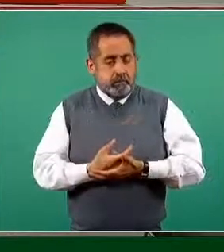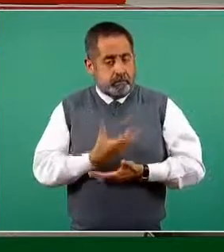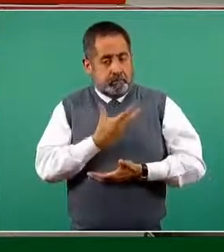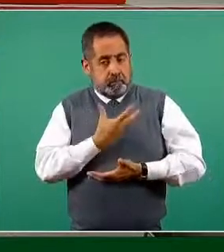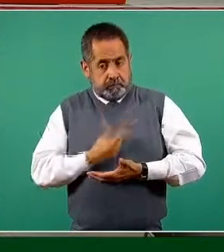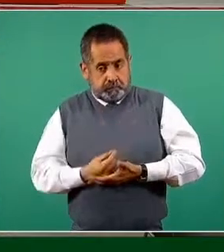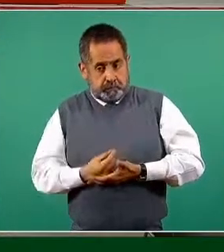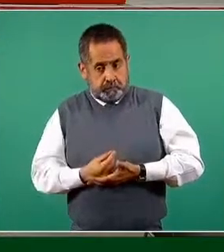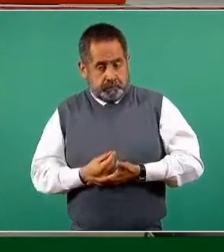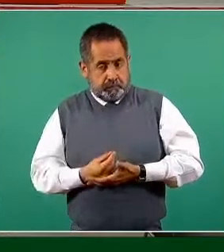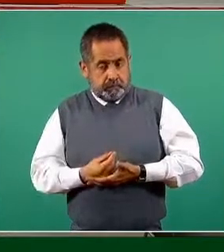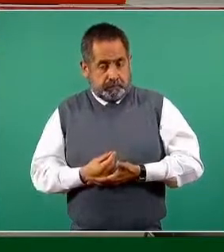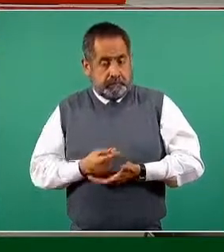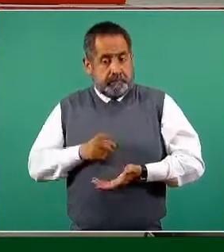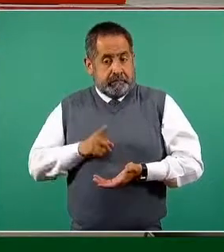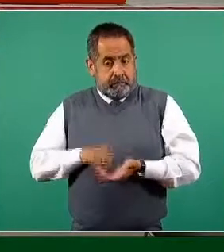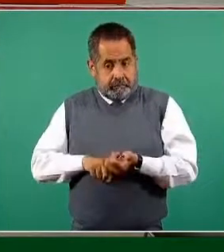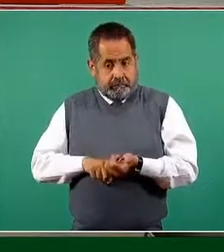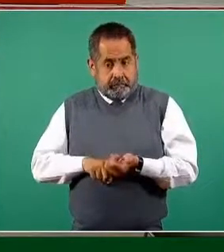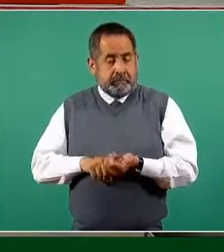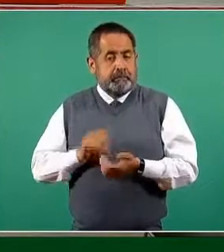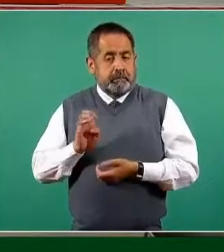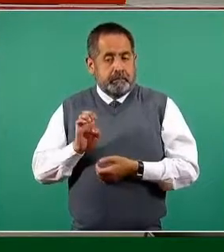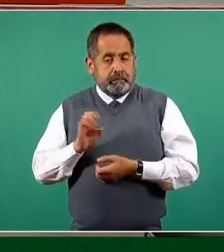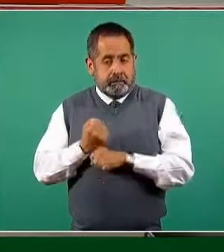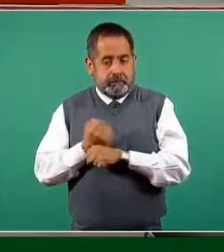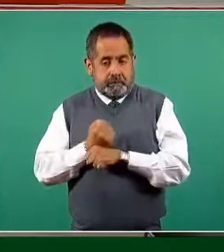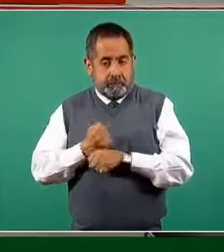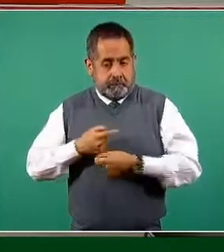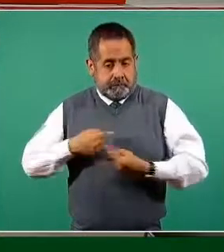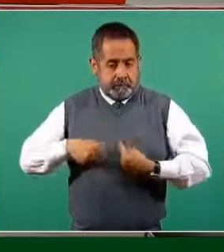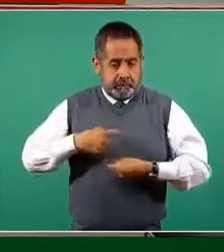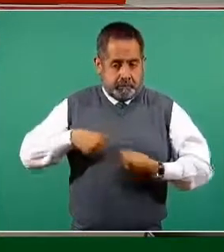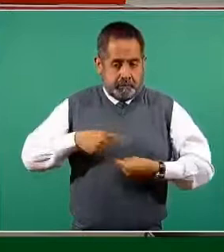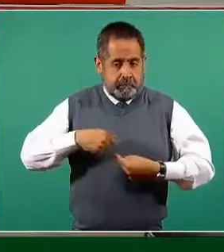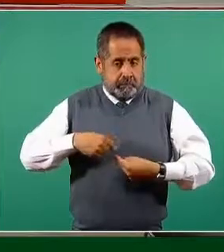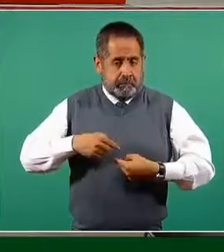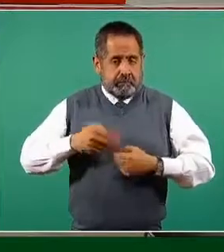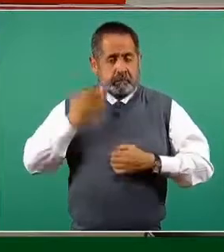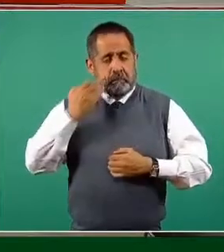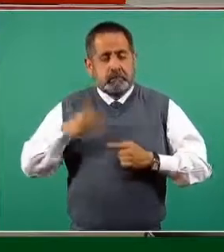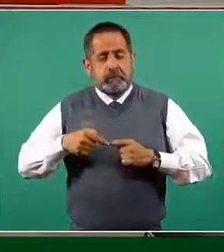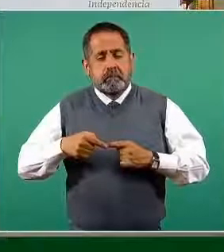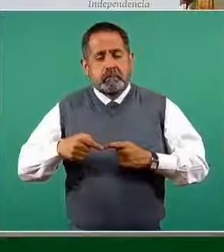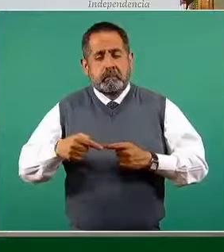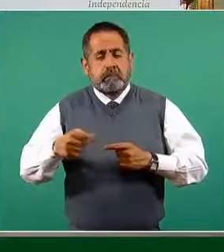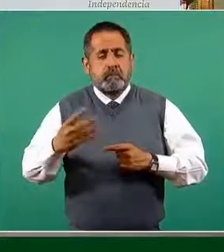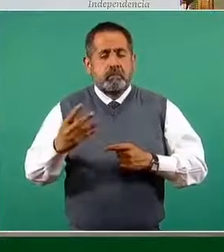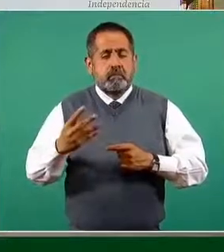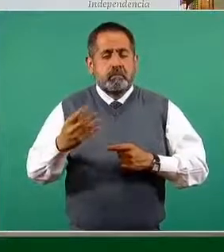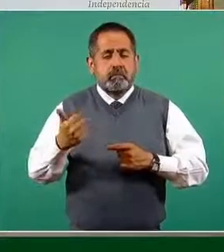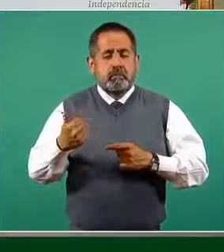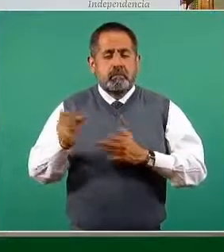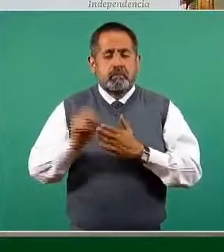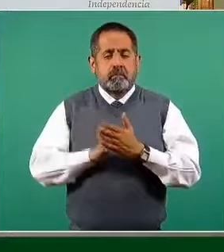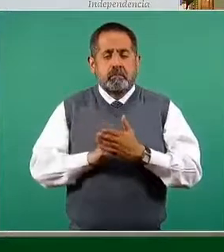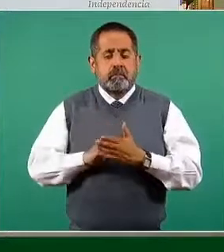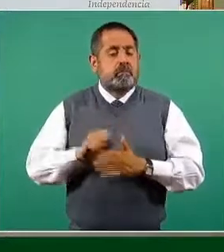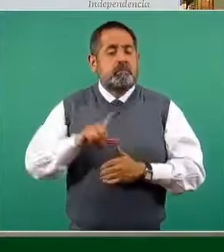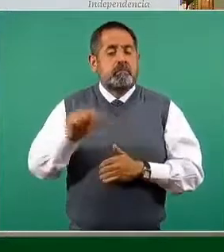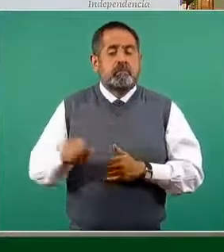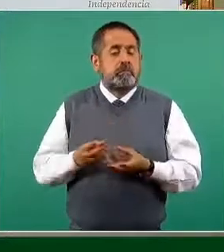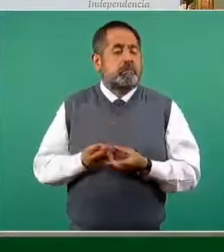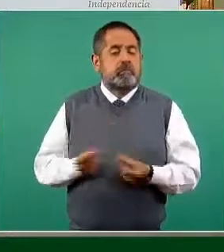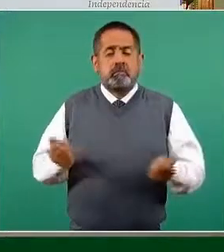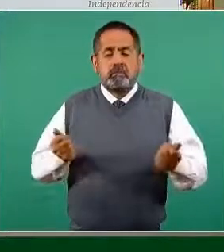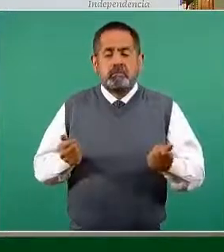la sangre de la criatura y duran aproximadamente 4 a 6 meses, y después esos